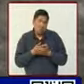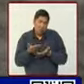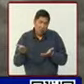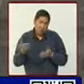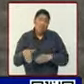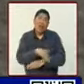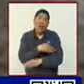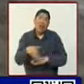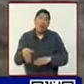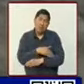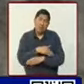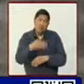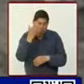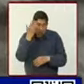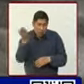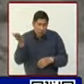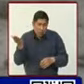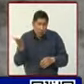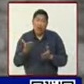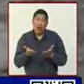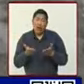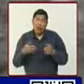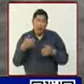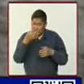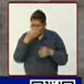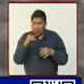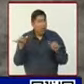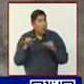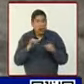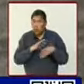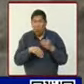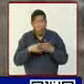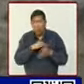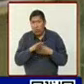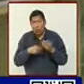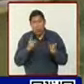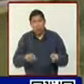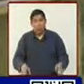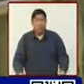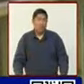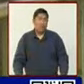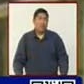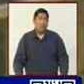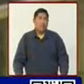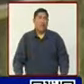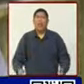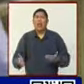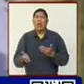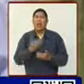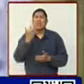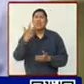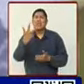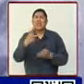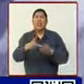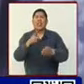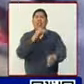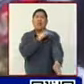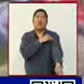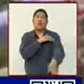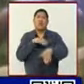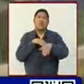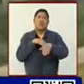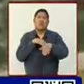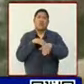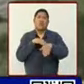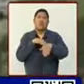de la calle, a todos los vecinos, aquí en la esquina igual está, todo el barrio está así. Mire, casi 3 kilómetros de